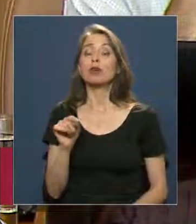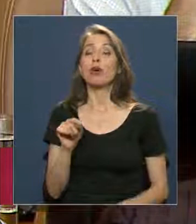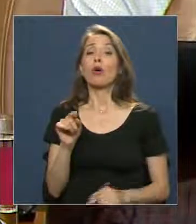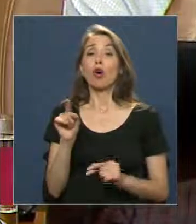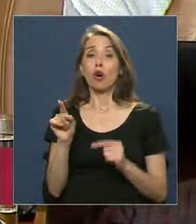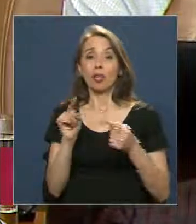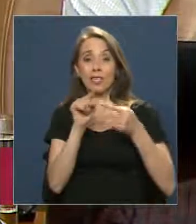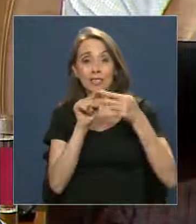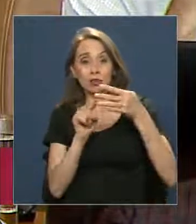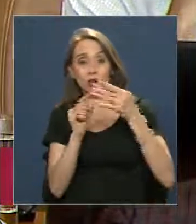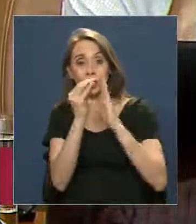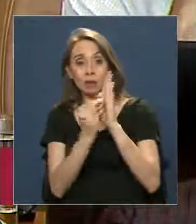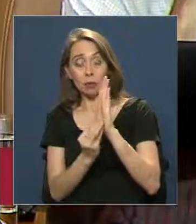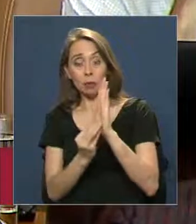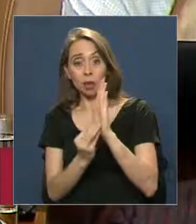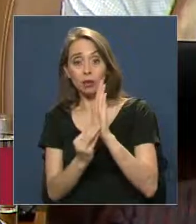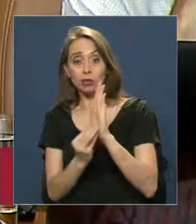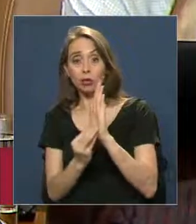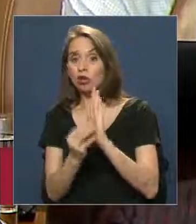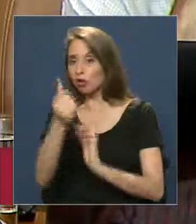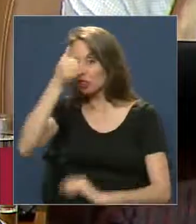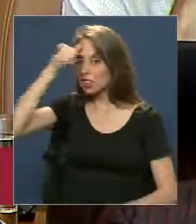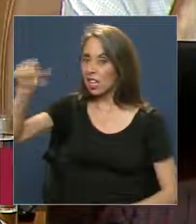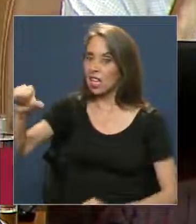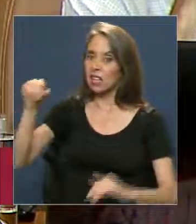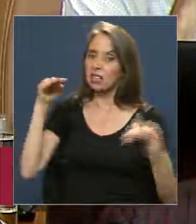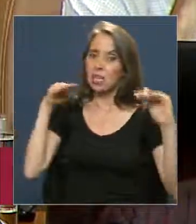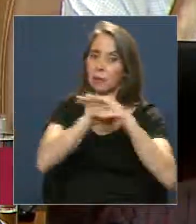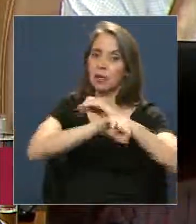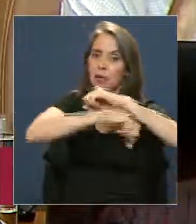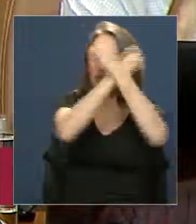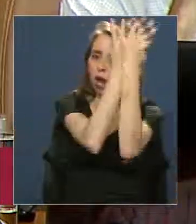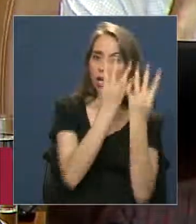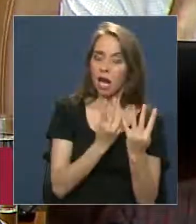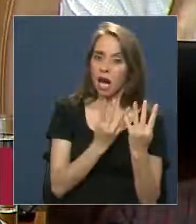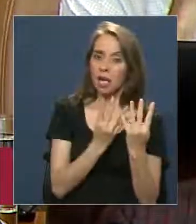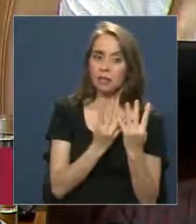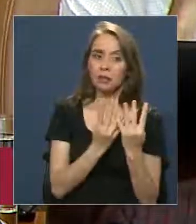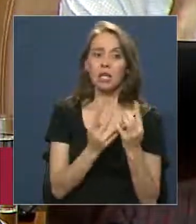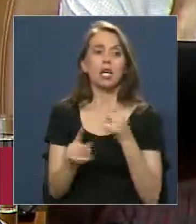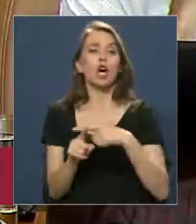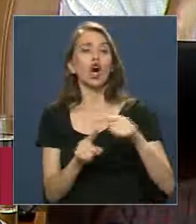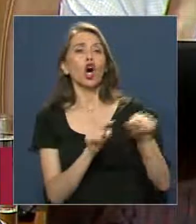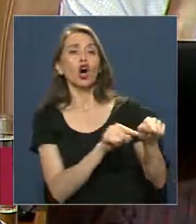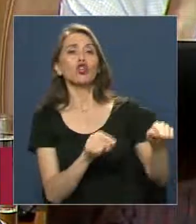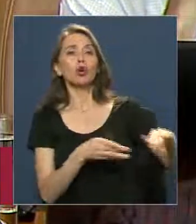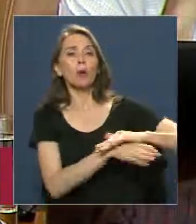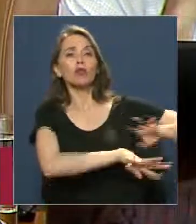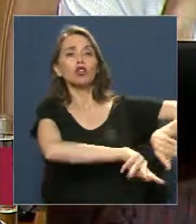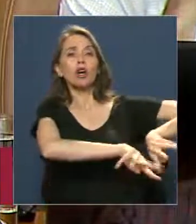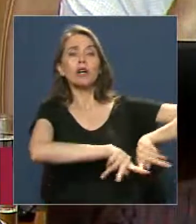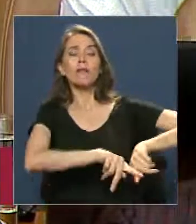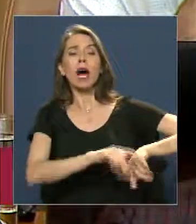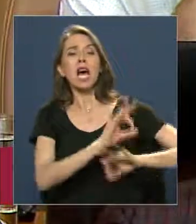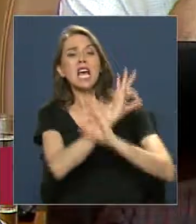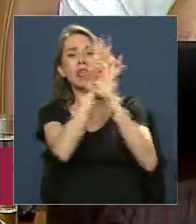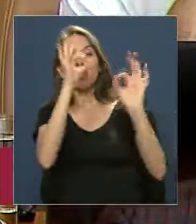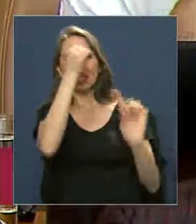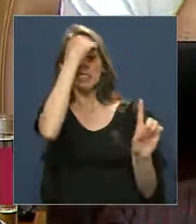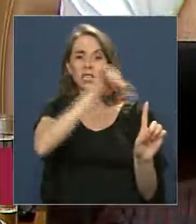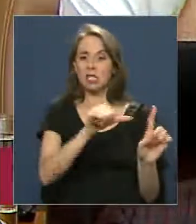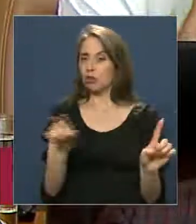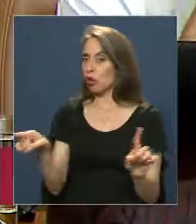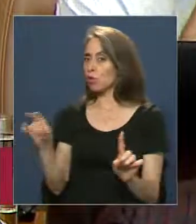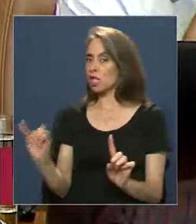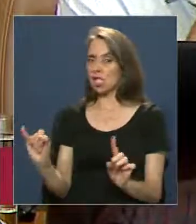caso y no sé, por distintas, prácticamente sin sanciones en los casos de saqueo. Es decir, ¿qué señal estamos dando? Cuando en